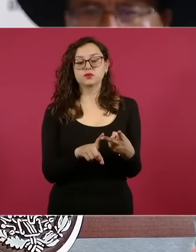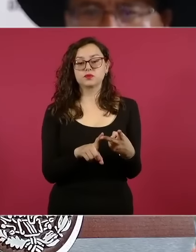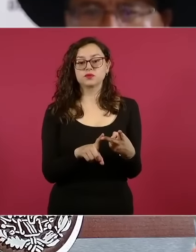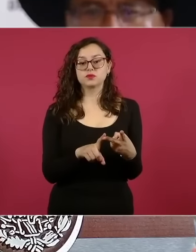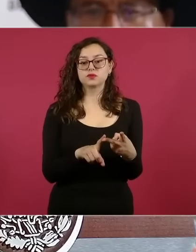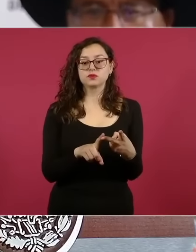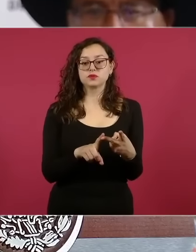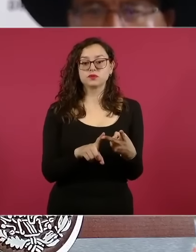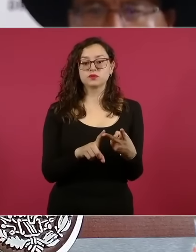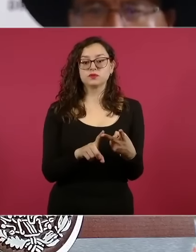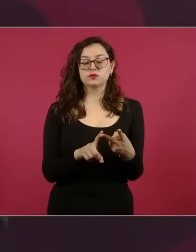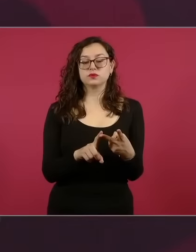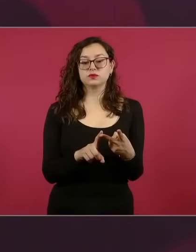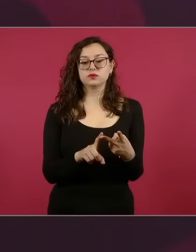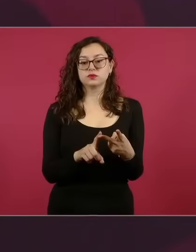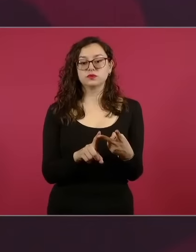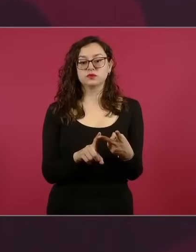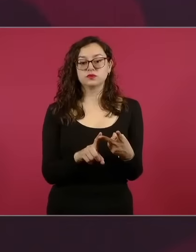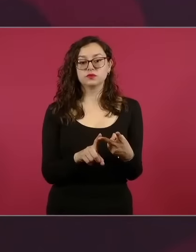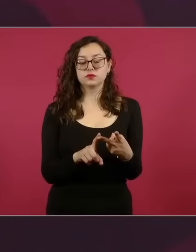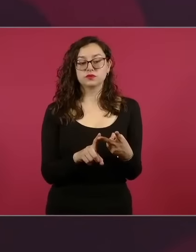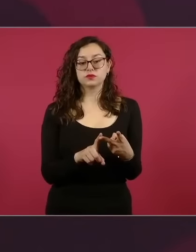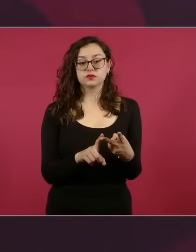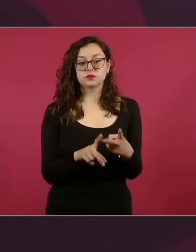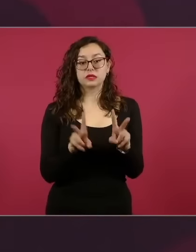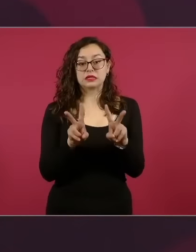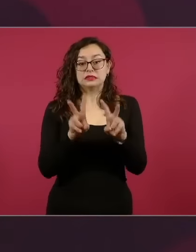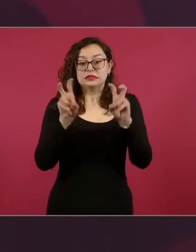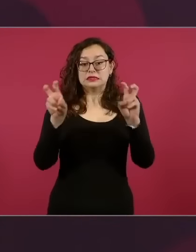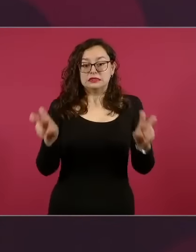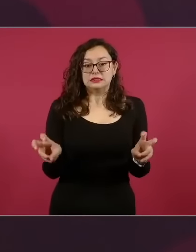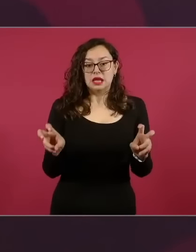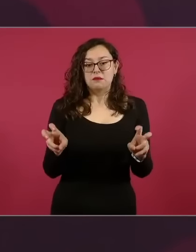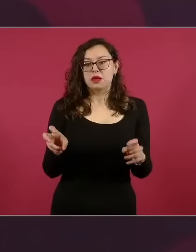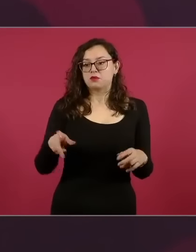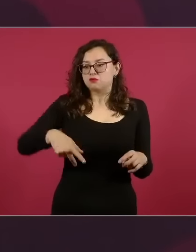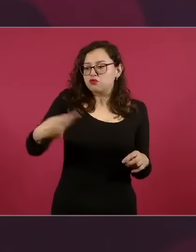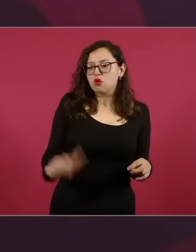ver con el México profundo,